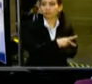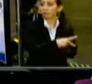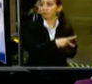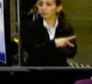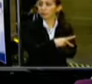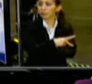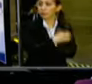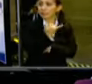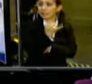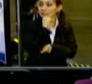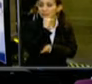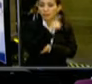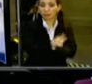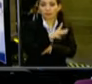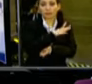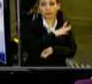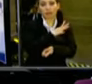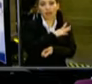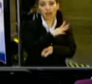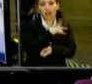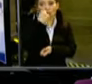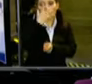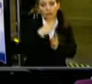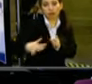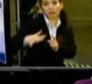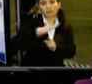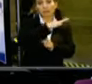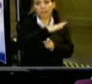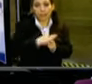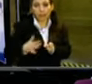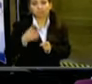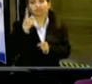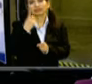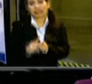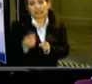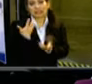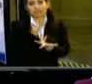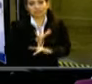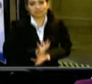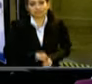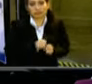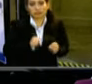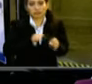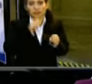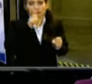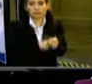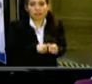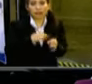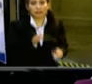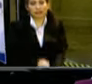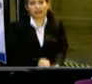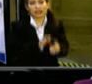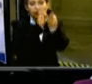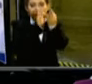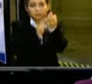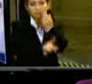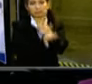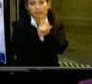y también la existencia de un ambiente de indignación social frente a los casos